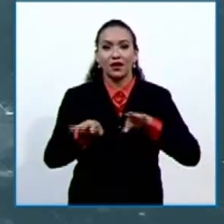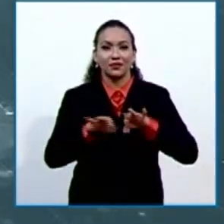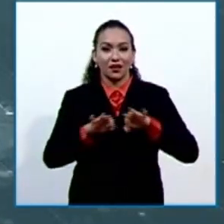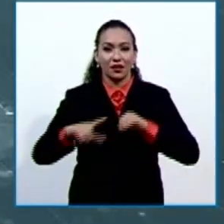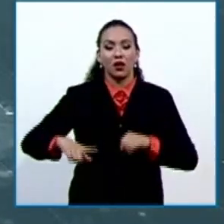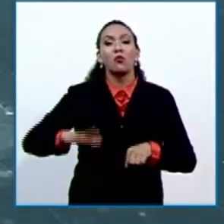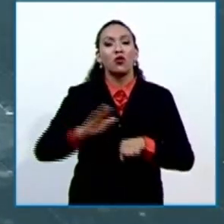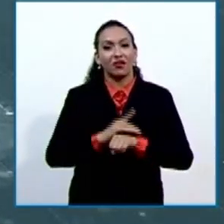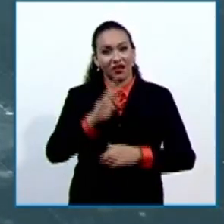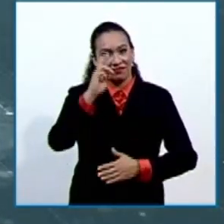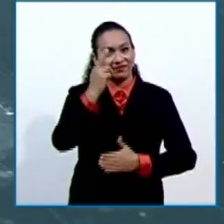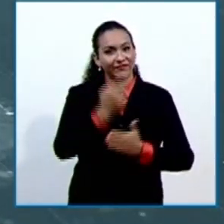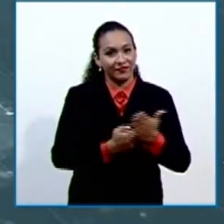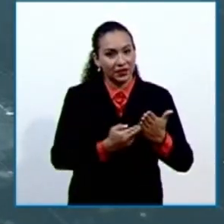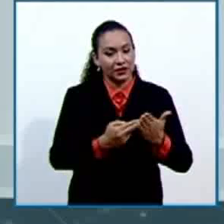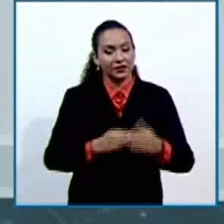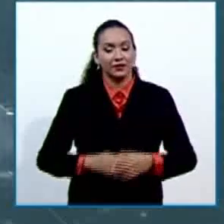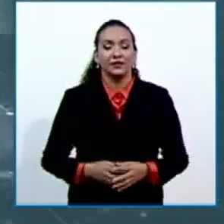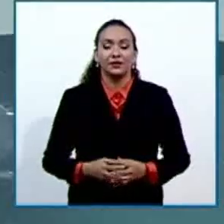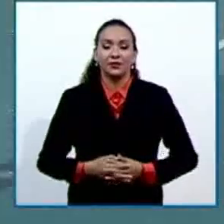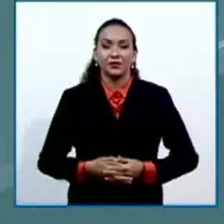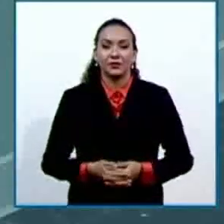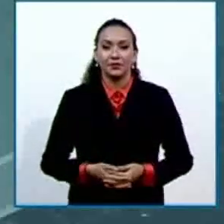faltas administrativas no graves.